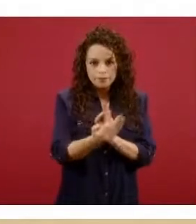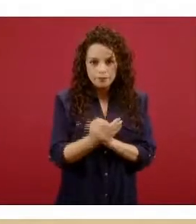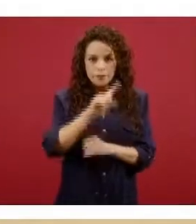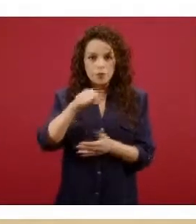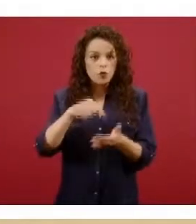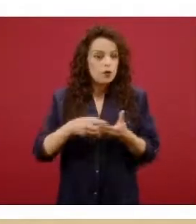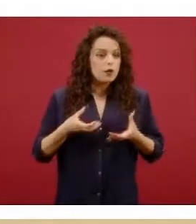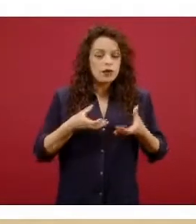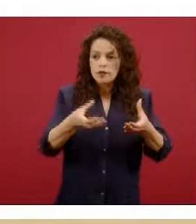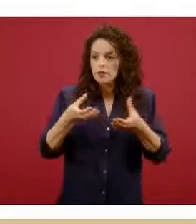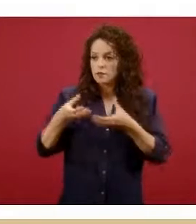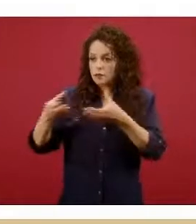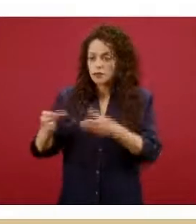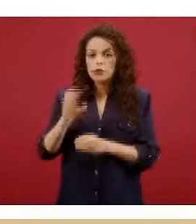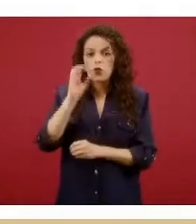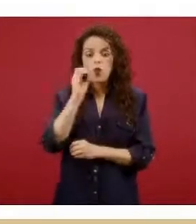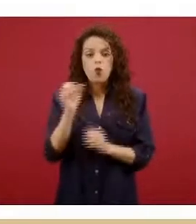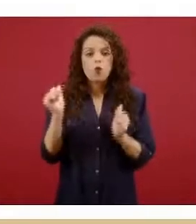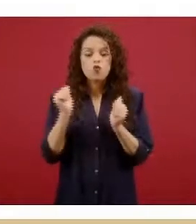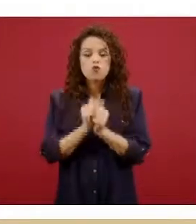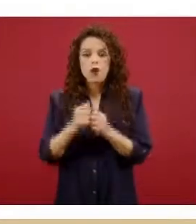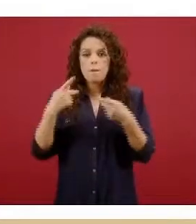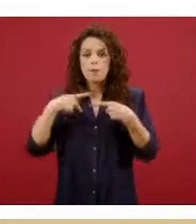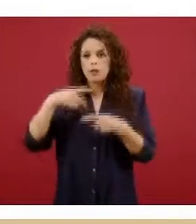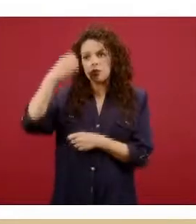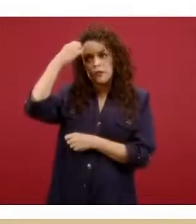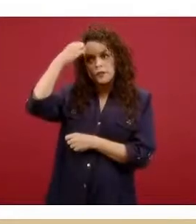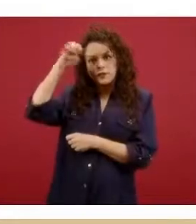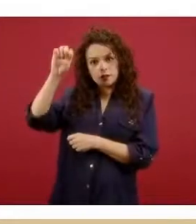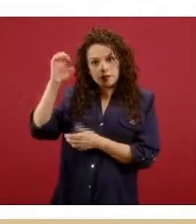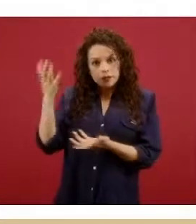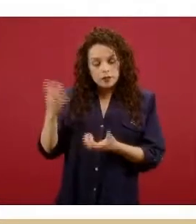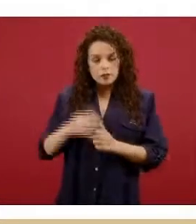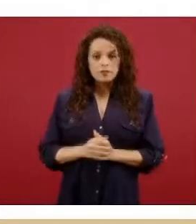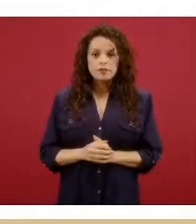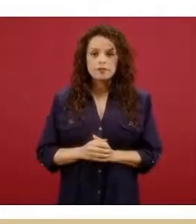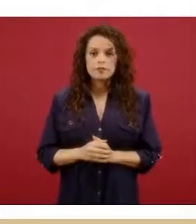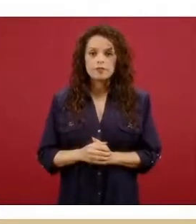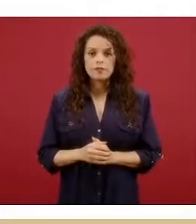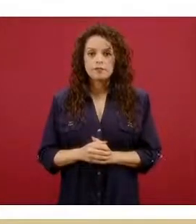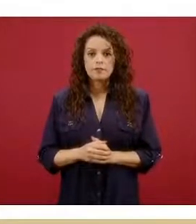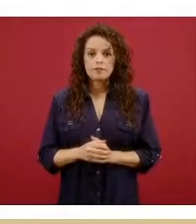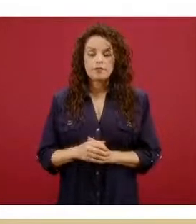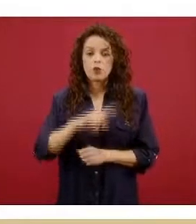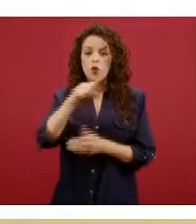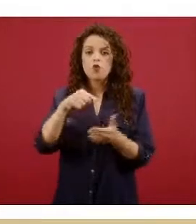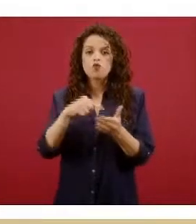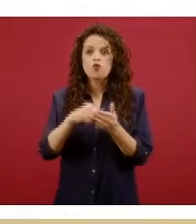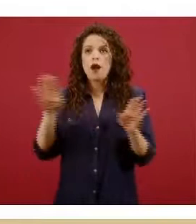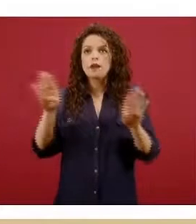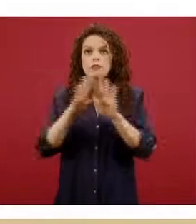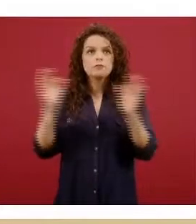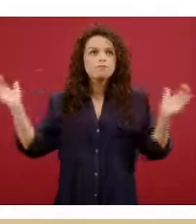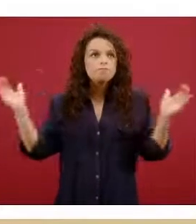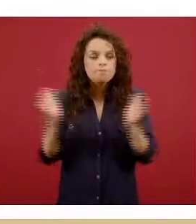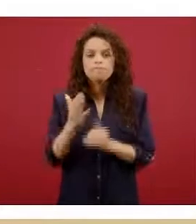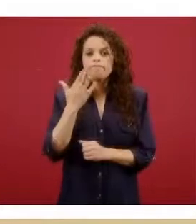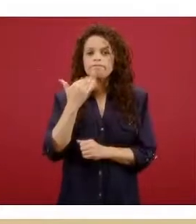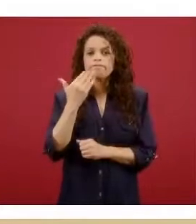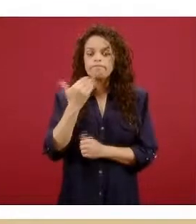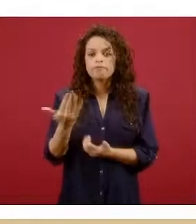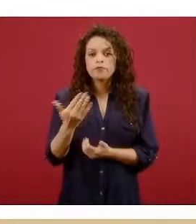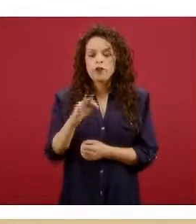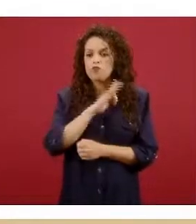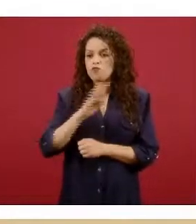en convivencia con personas ajenas a tu hogar, entornos sin distanciamiento físico. El Gobierno de México, en